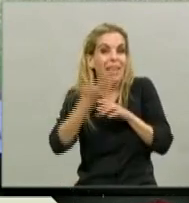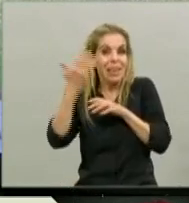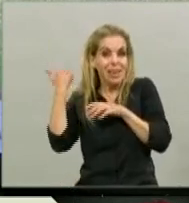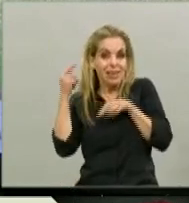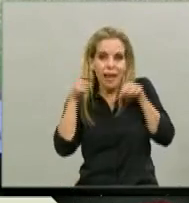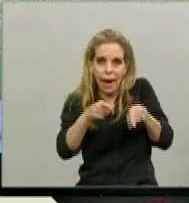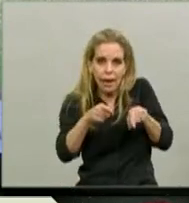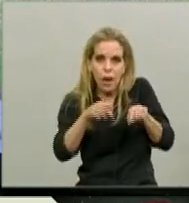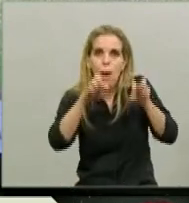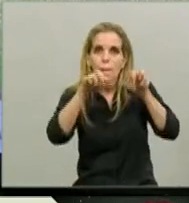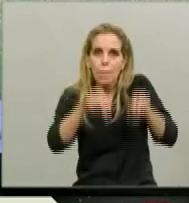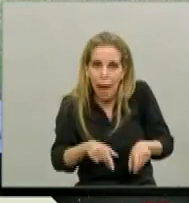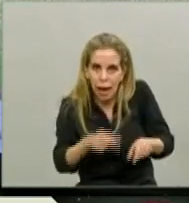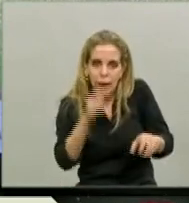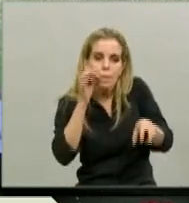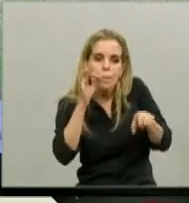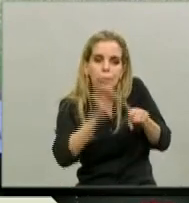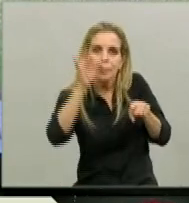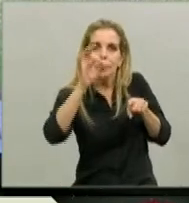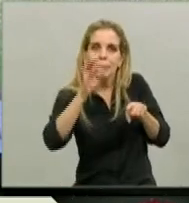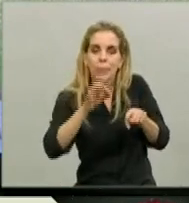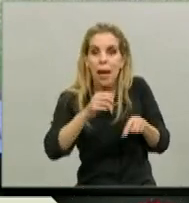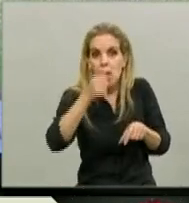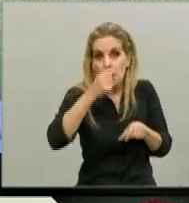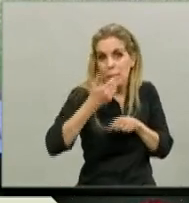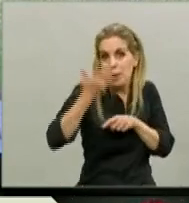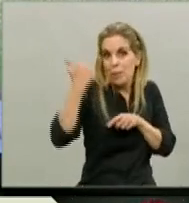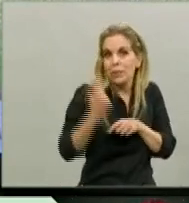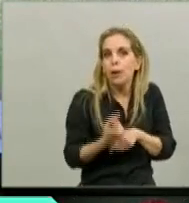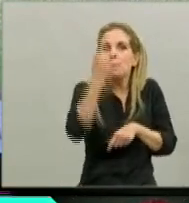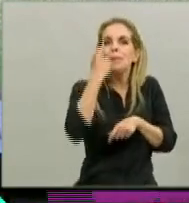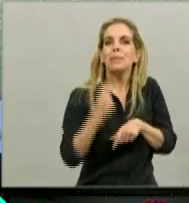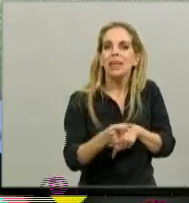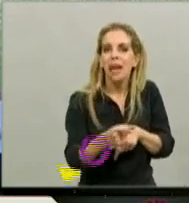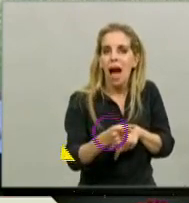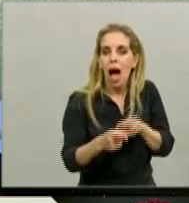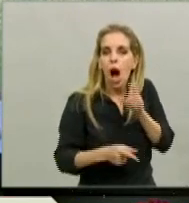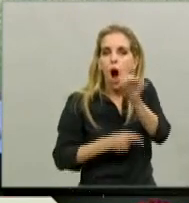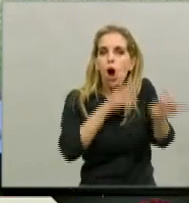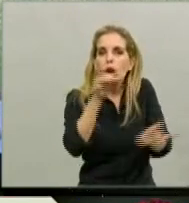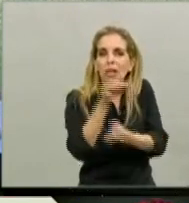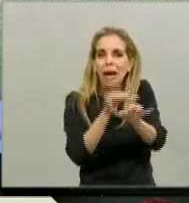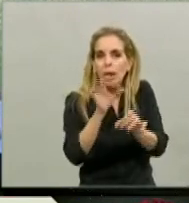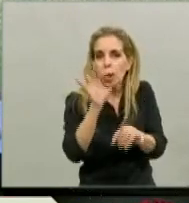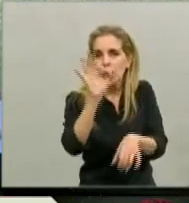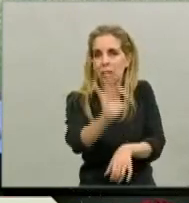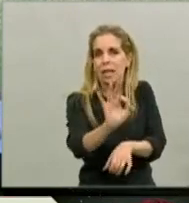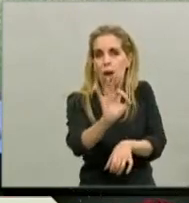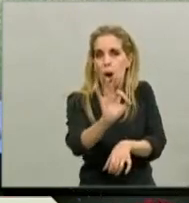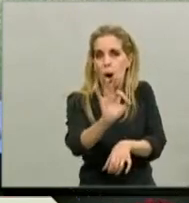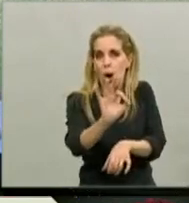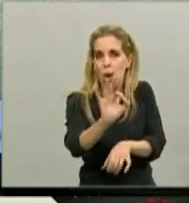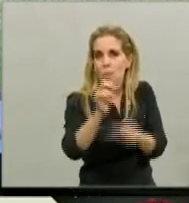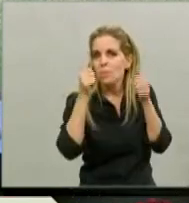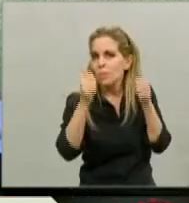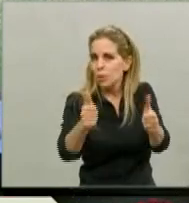plan Detectar. El domingo fue el primer día que tuvimos 0 casos de contagio en la 31. O sea, la curva se